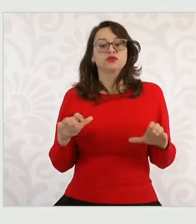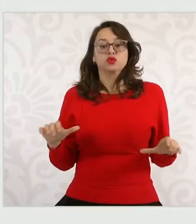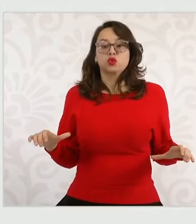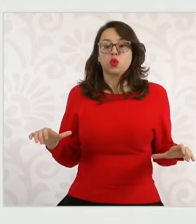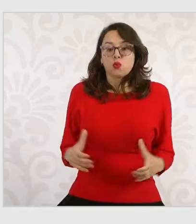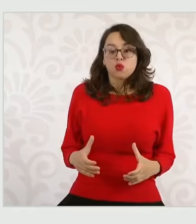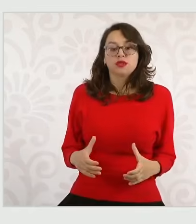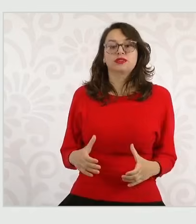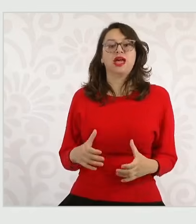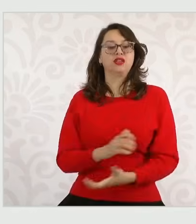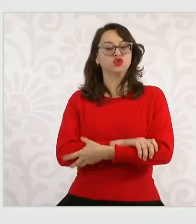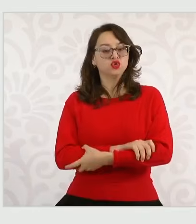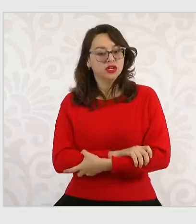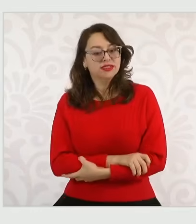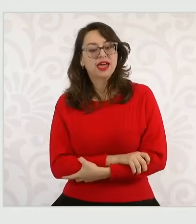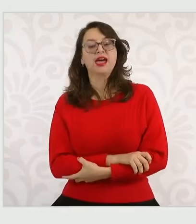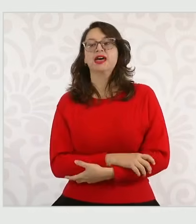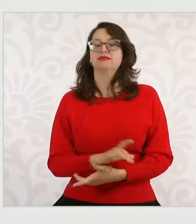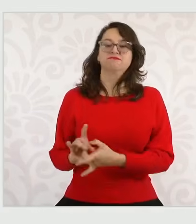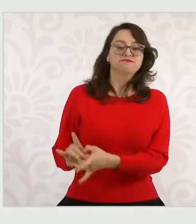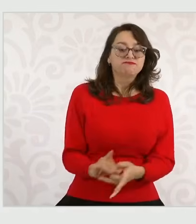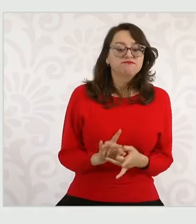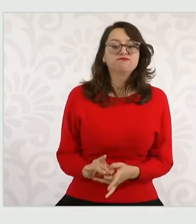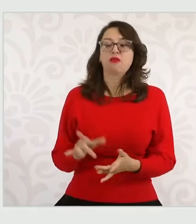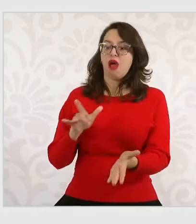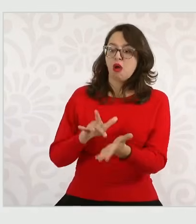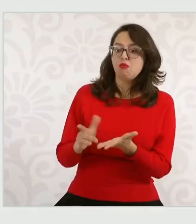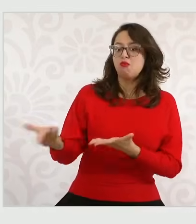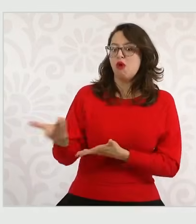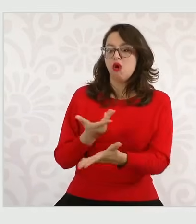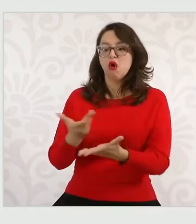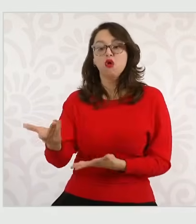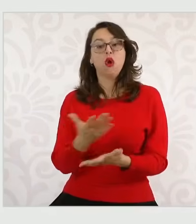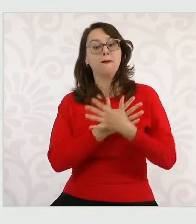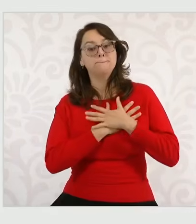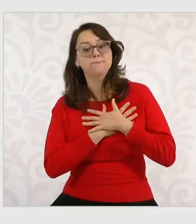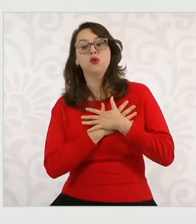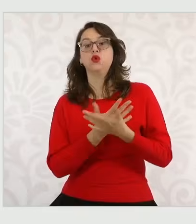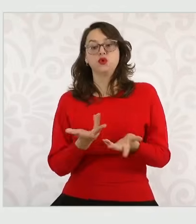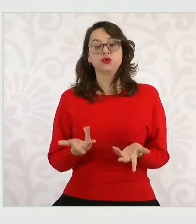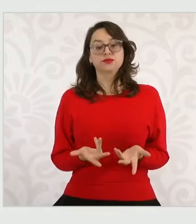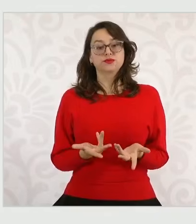comunitarios, de solidaridad, de fraternidad, de apoyo mutuo, de amor al prójimo, de amor al pueblo.